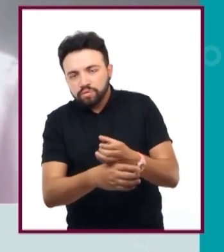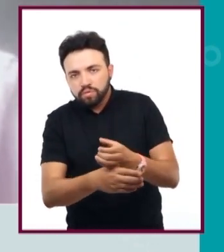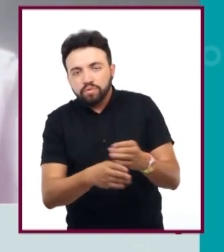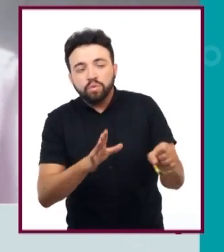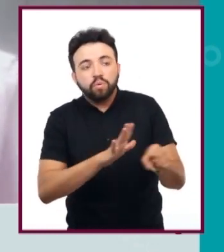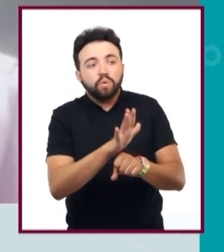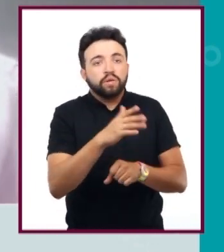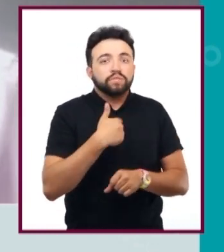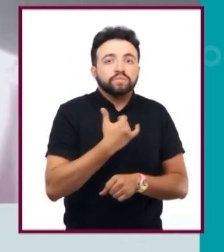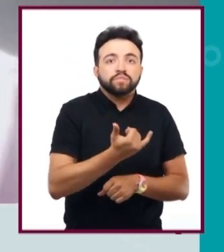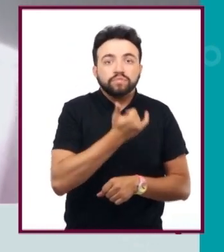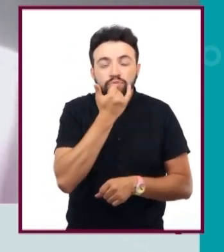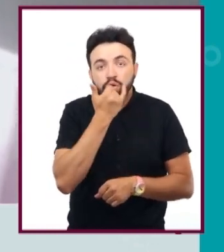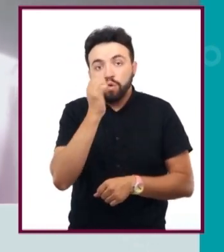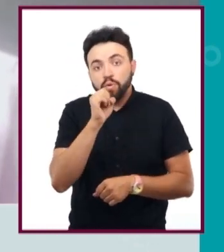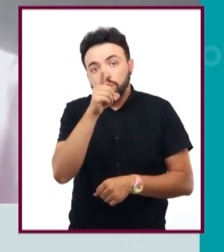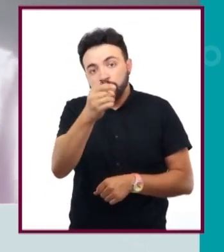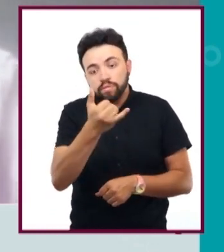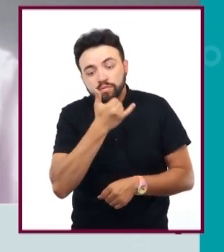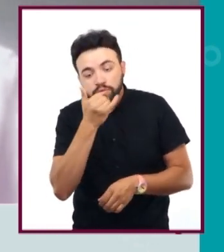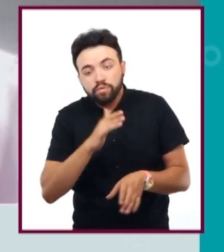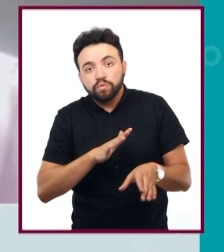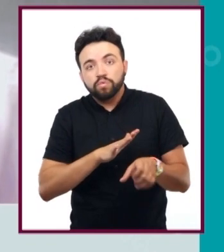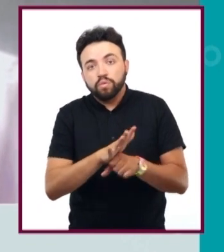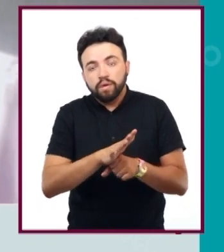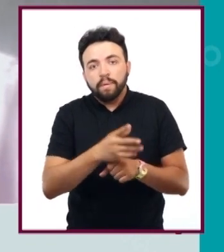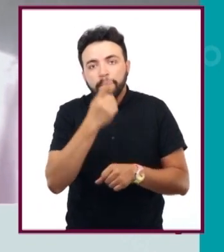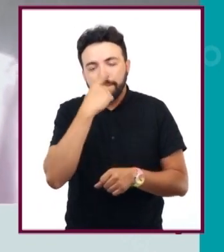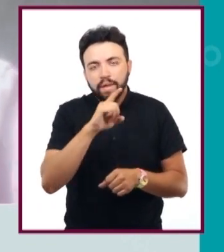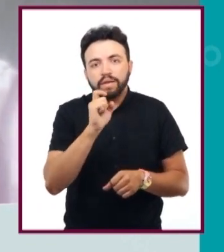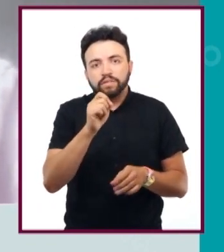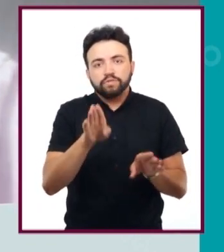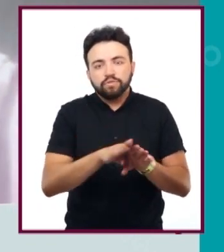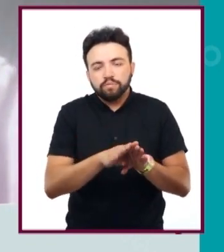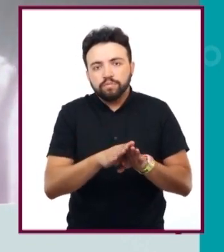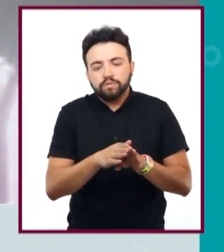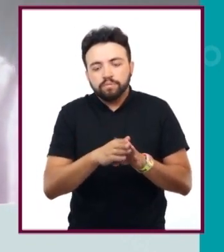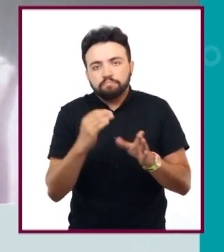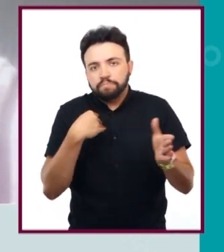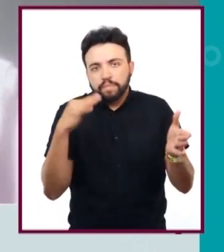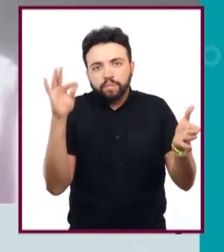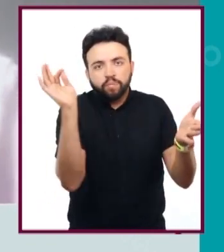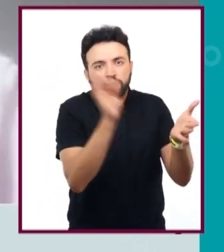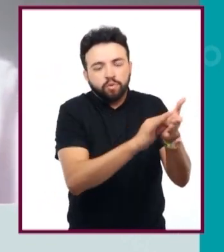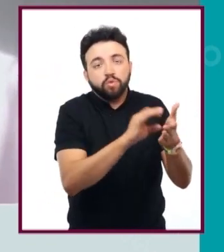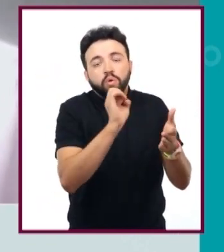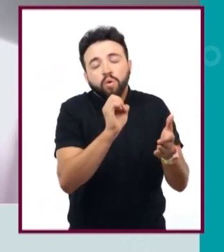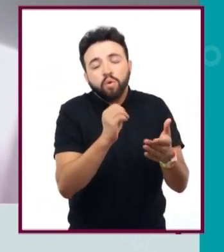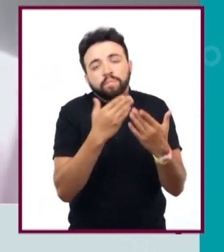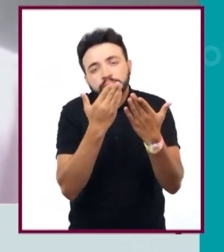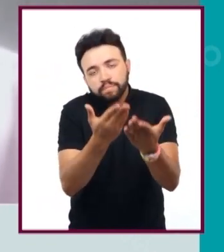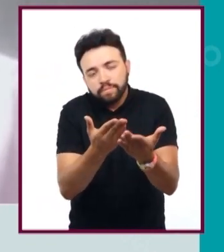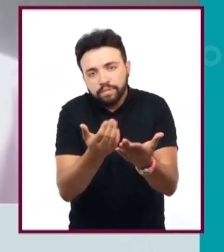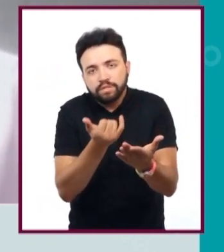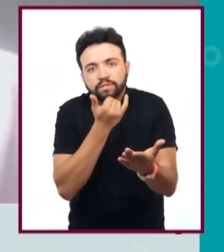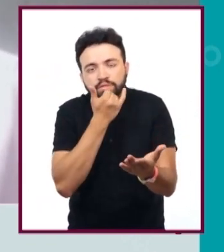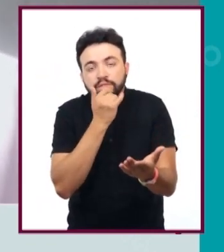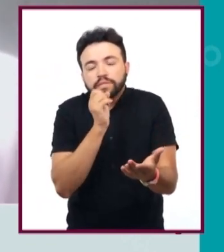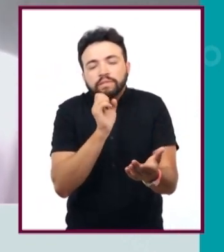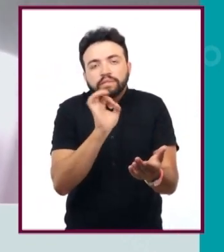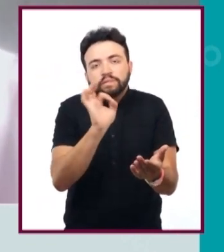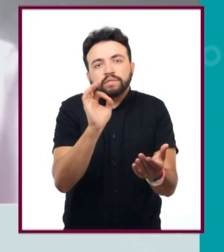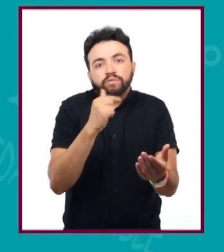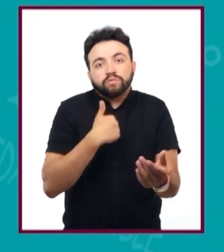es lo que yo me estoy equivocando o la otra persona, y para así darle un punto de vista a él o simplemente pedir una disculpa si yo era el que